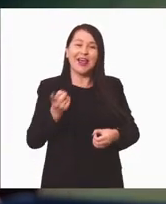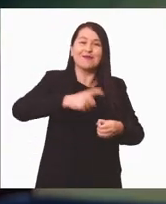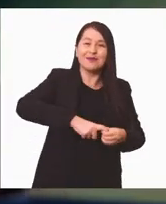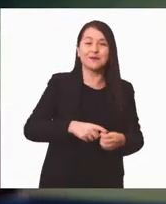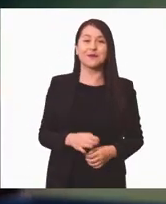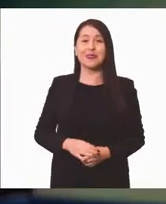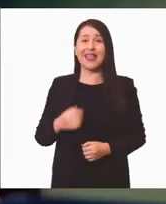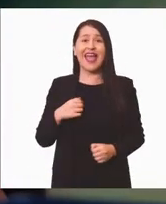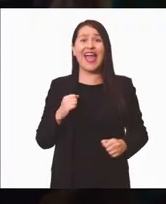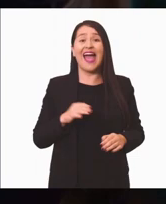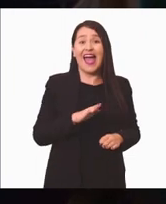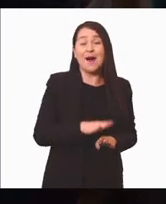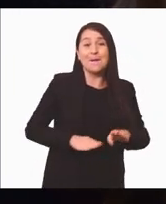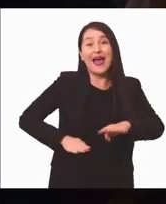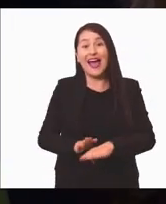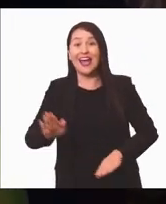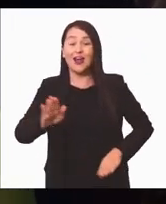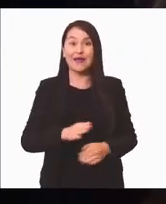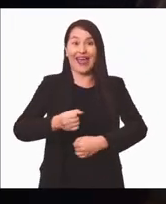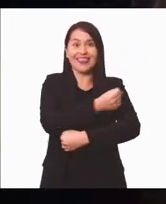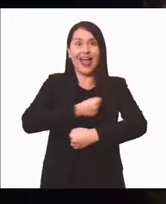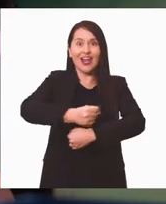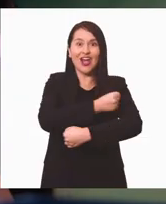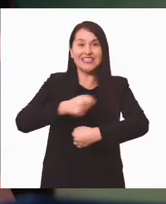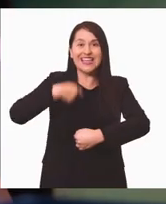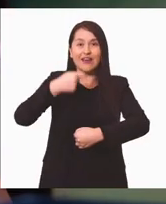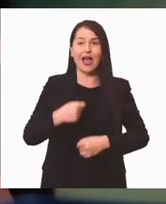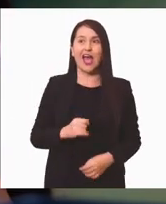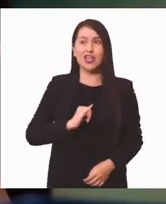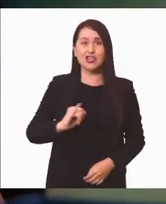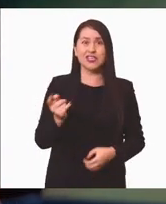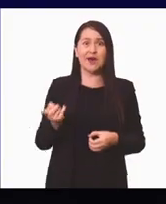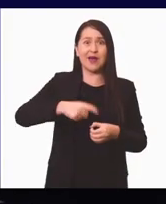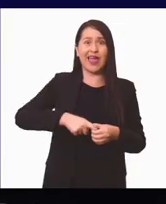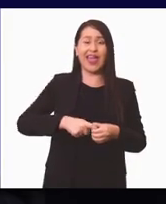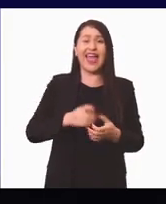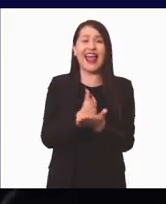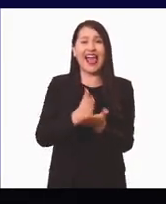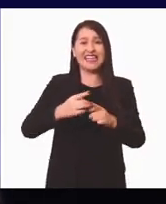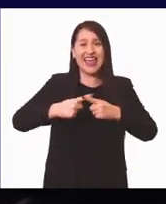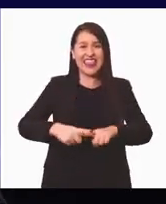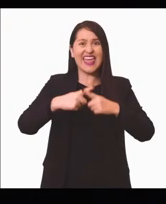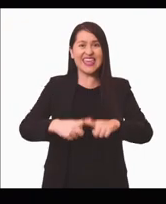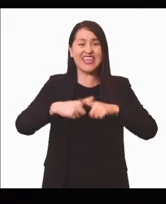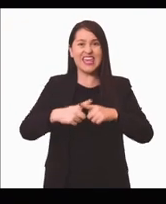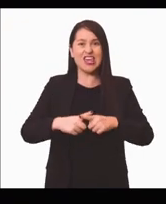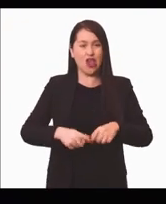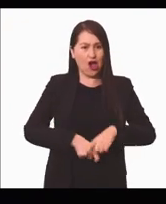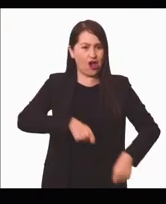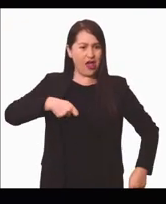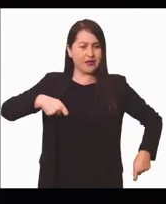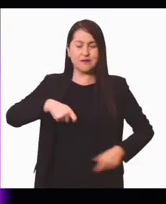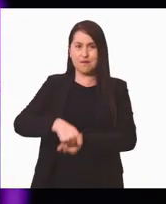Aeróbica trascendental en patines. Cocina saludable con desperdicio. Siempre he querido un cubo en clases de tejido. ¡Con espadas! Si se